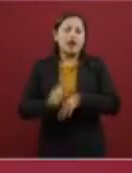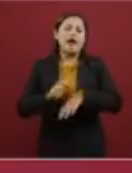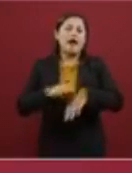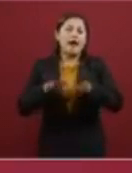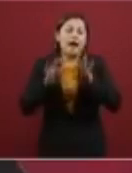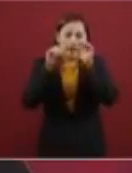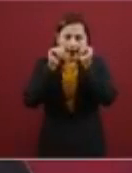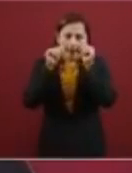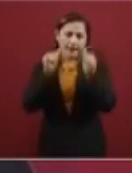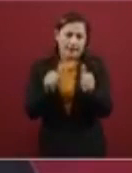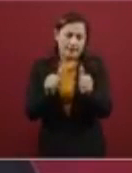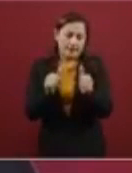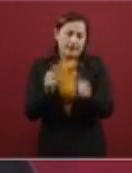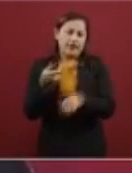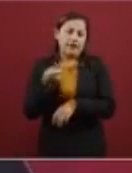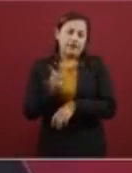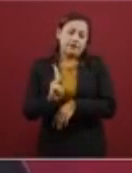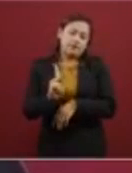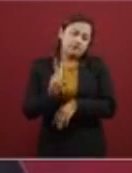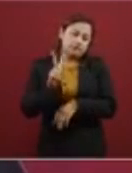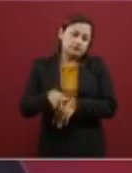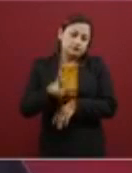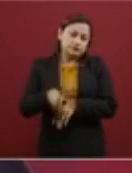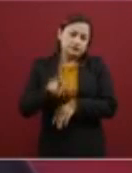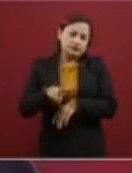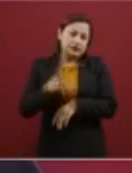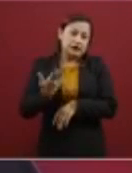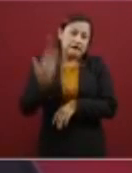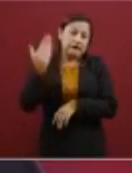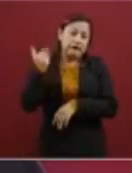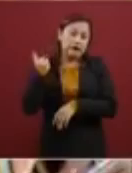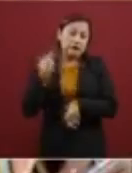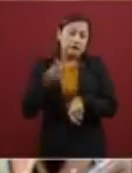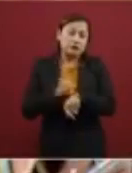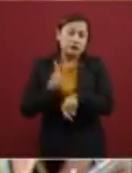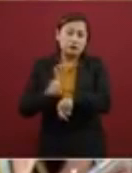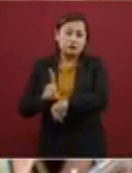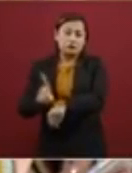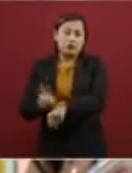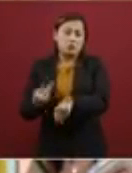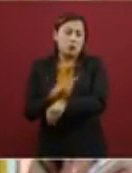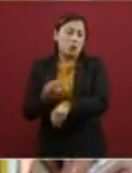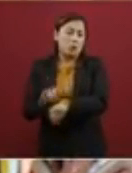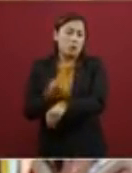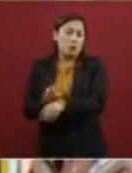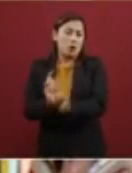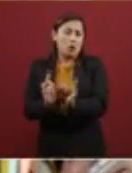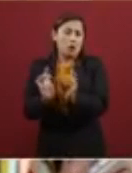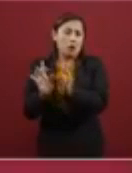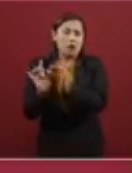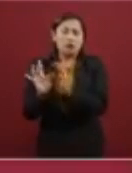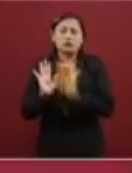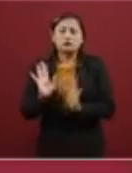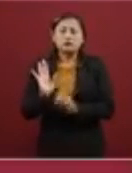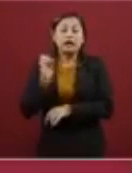desgraciadamente pues eso era casi del diario. Le pasaban al presidente